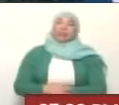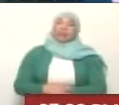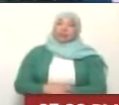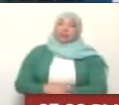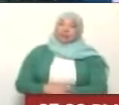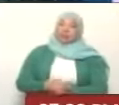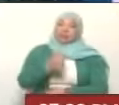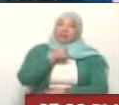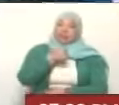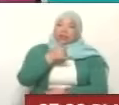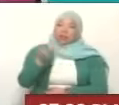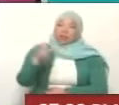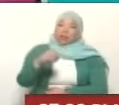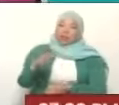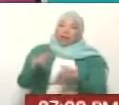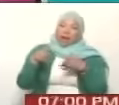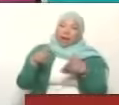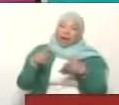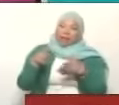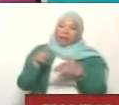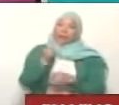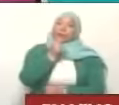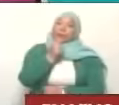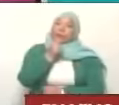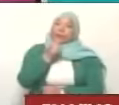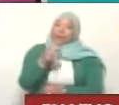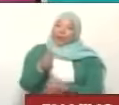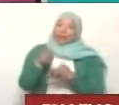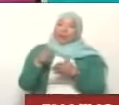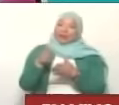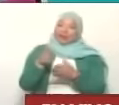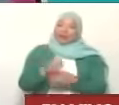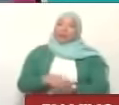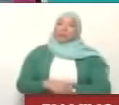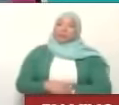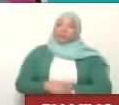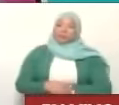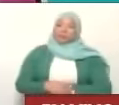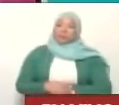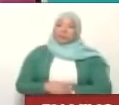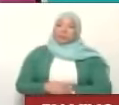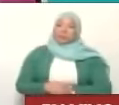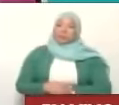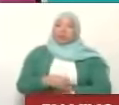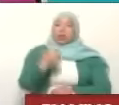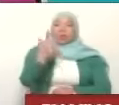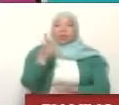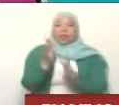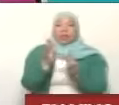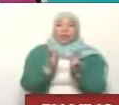gana la batalla, gana todo. Igualmente, 3 de abril,